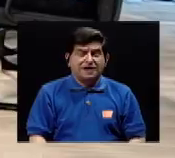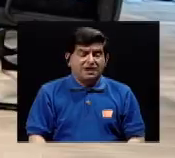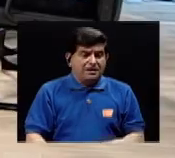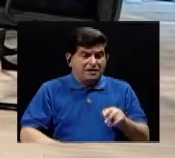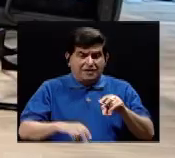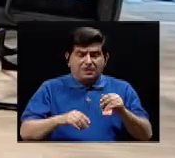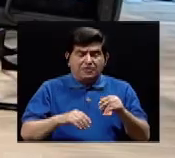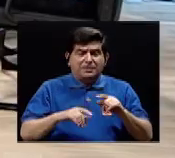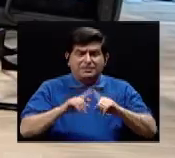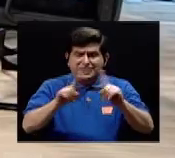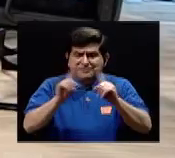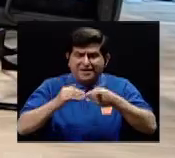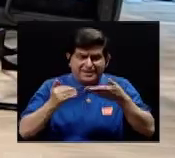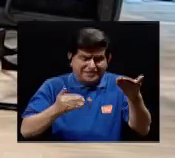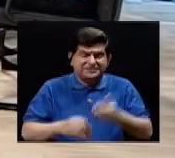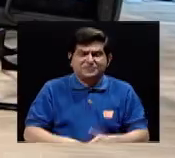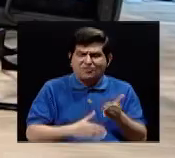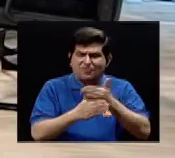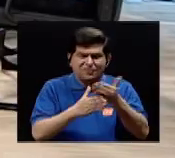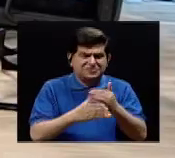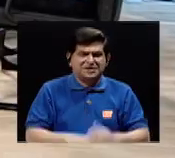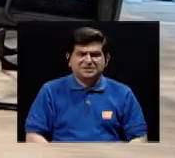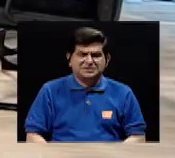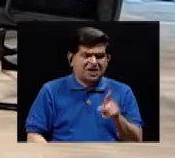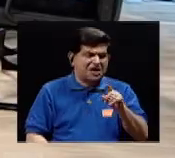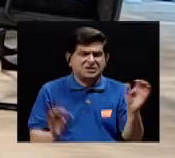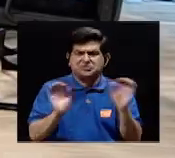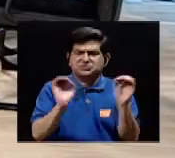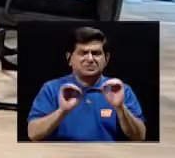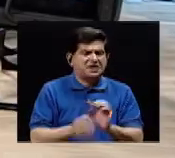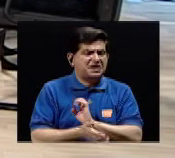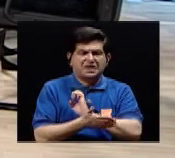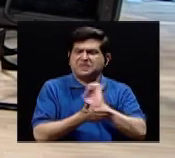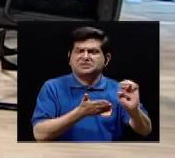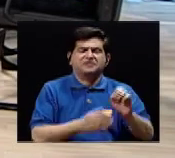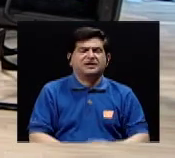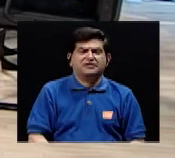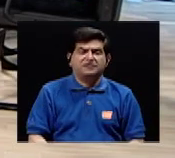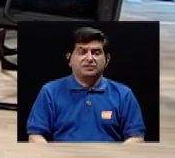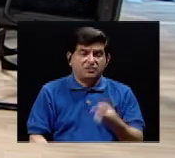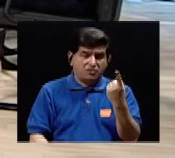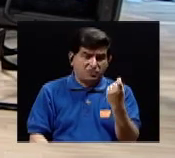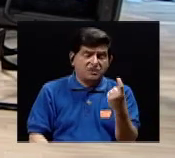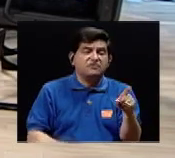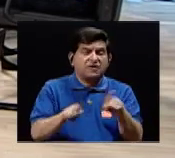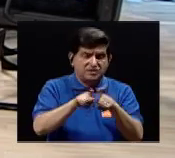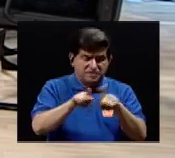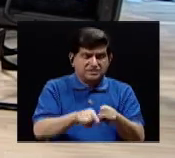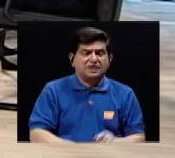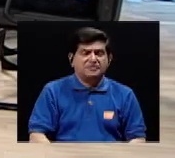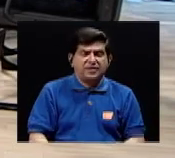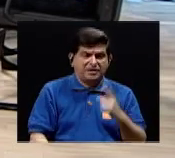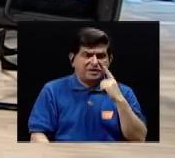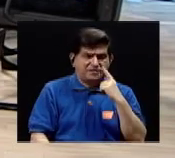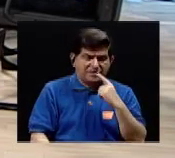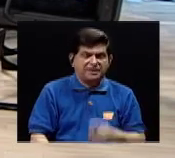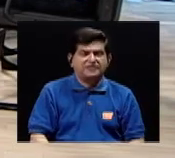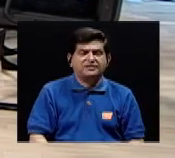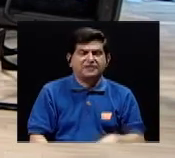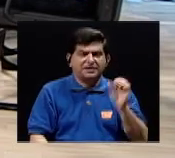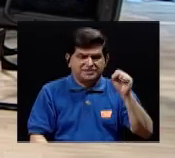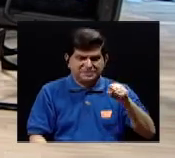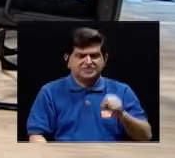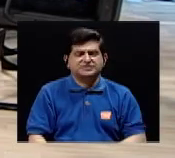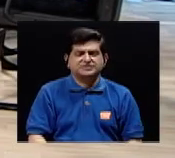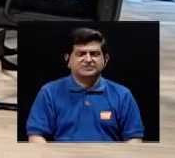gran gana de compartir lo que sabían. No pusieron ni las manos. Bueno, faltaría el padre también. Sí. Padre Manuel